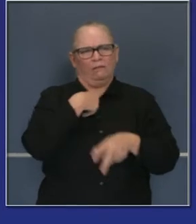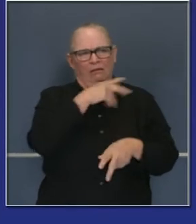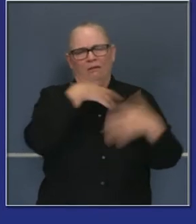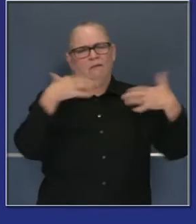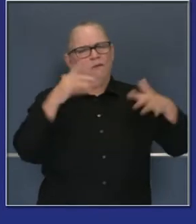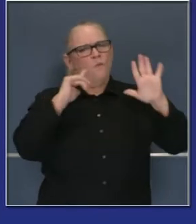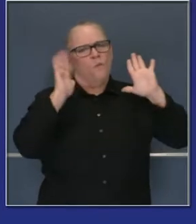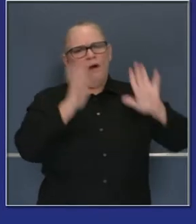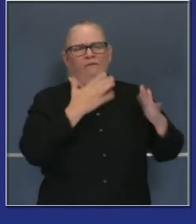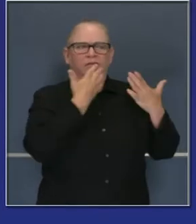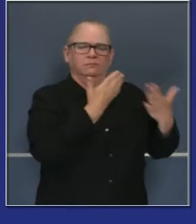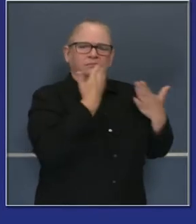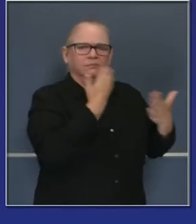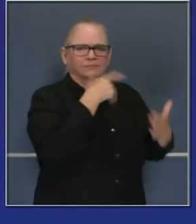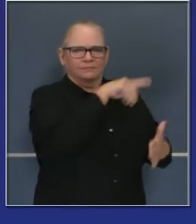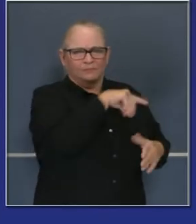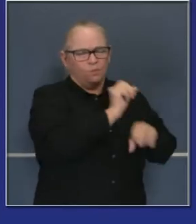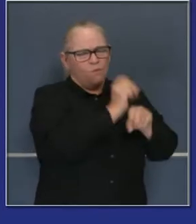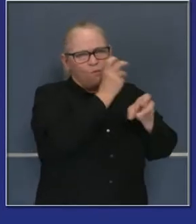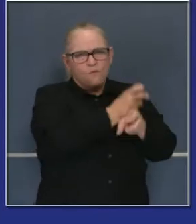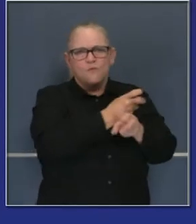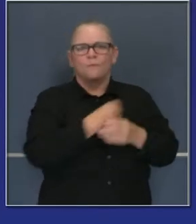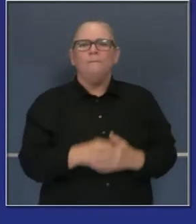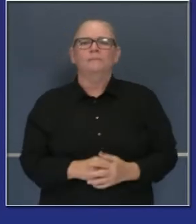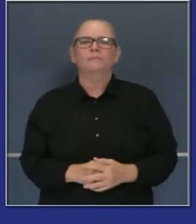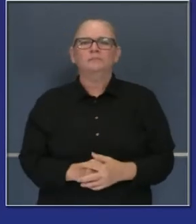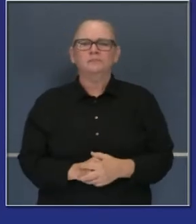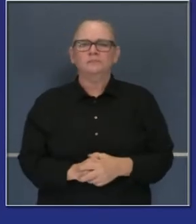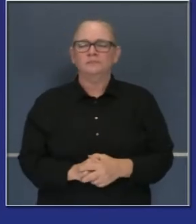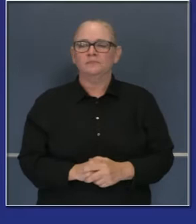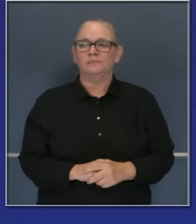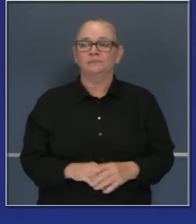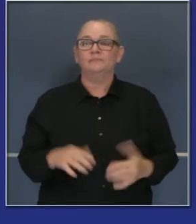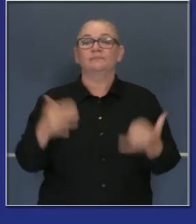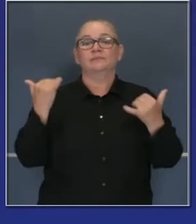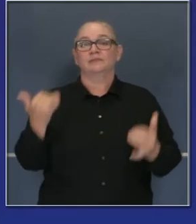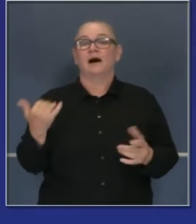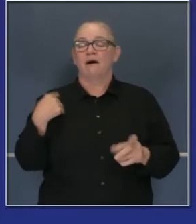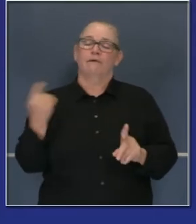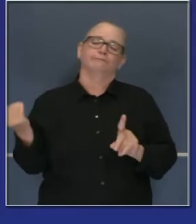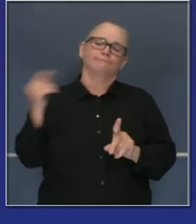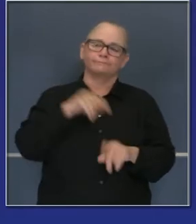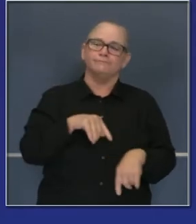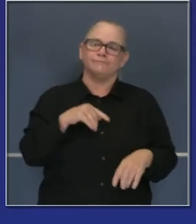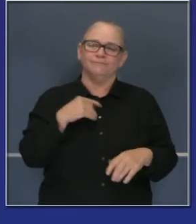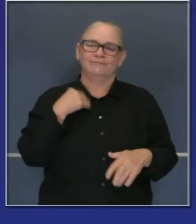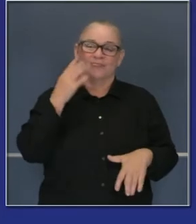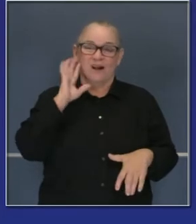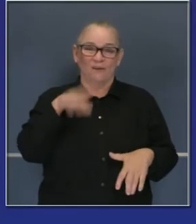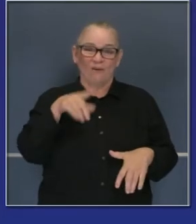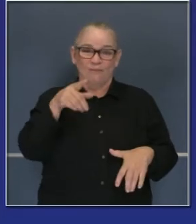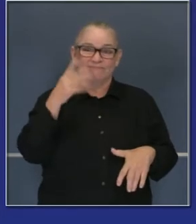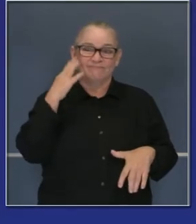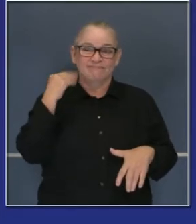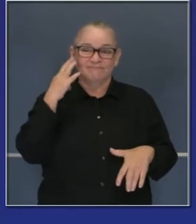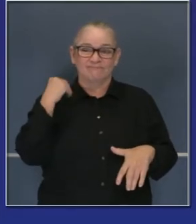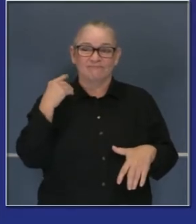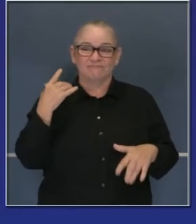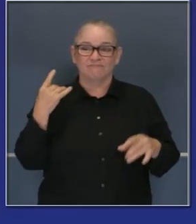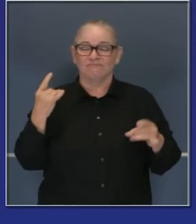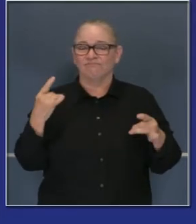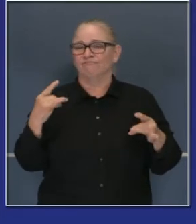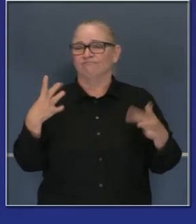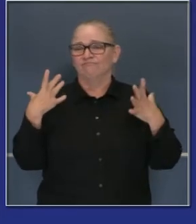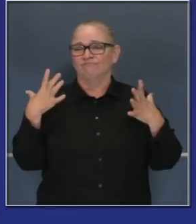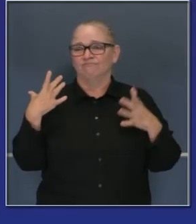de obtener estos resultados y pues ya sé que muchos quieren saber de las reseñas y por supuesto